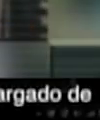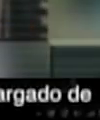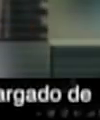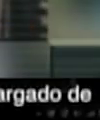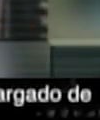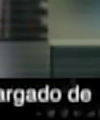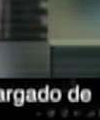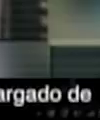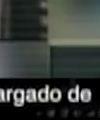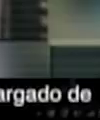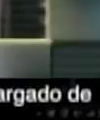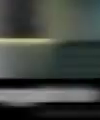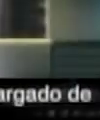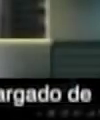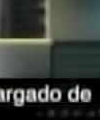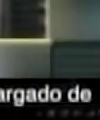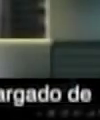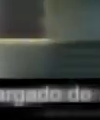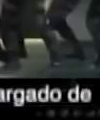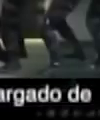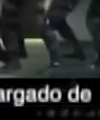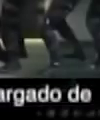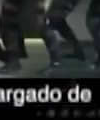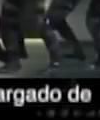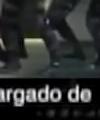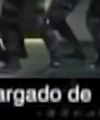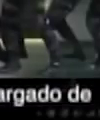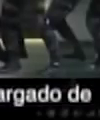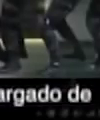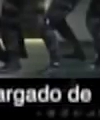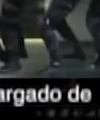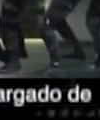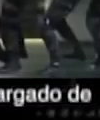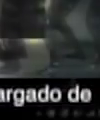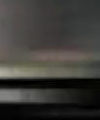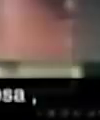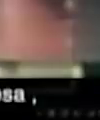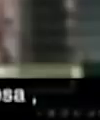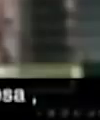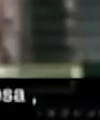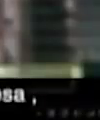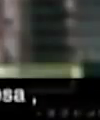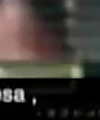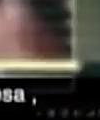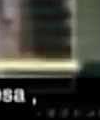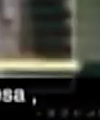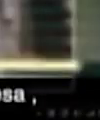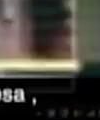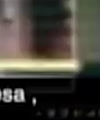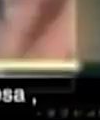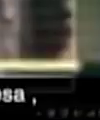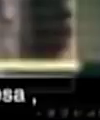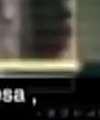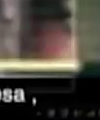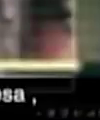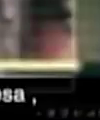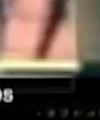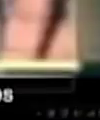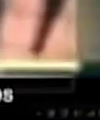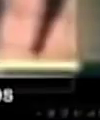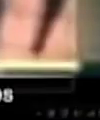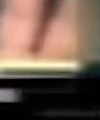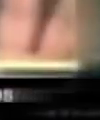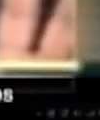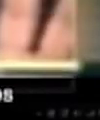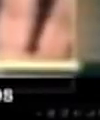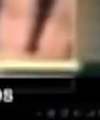y el encargado de enfrentar a los colectivos. Yo no sé si les dije que son gente de afuera,